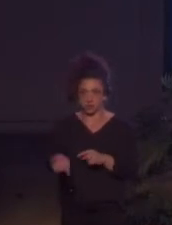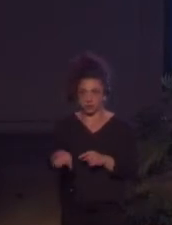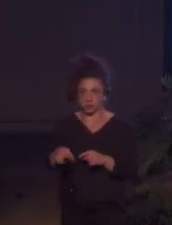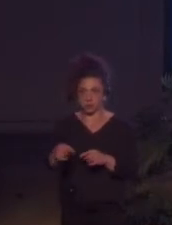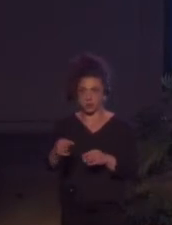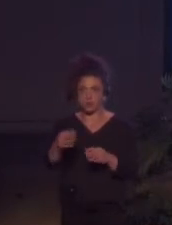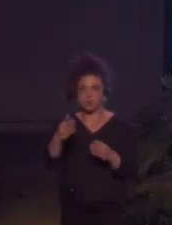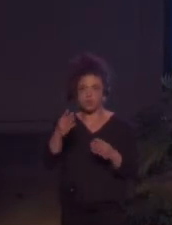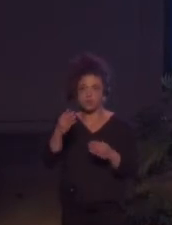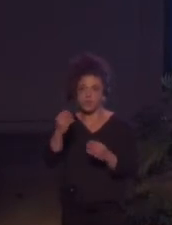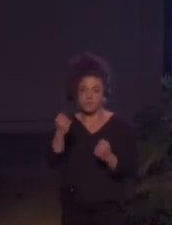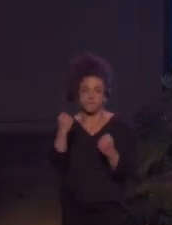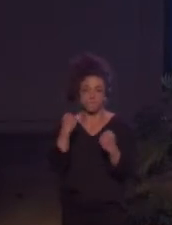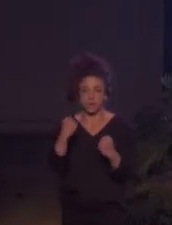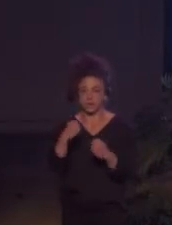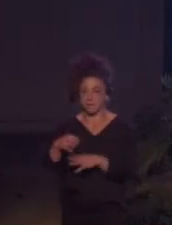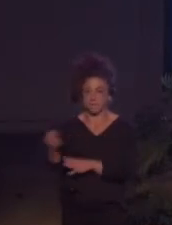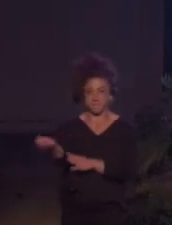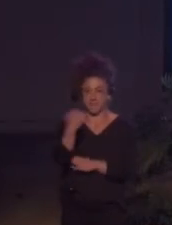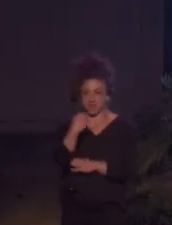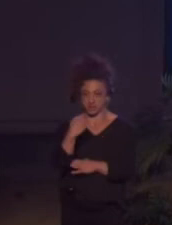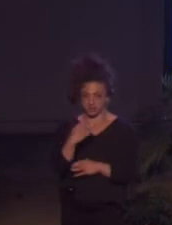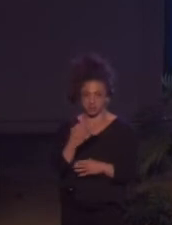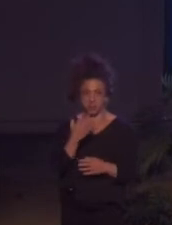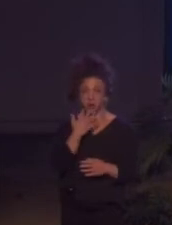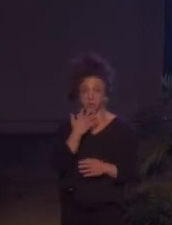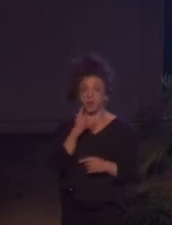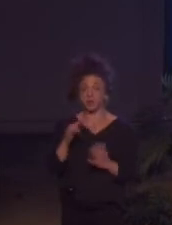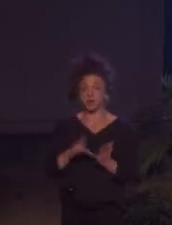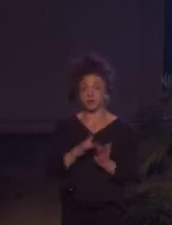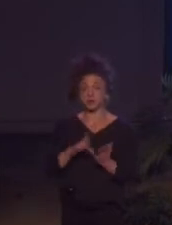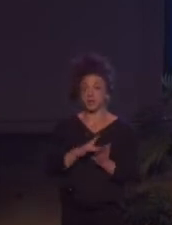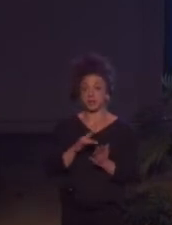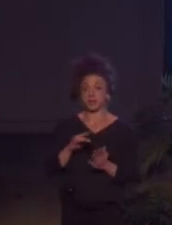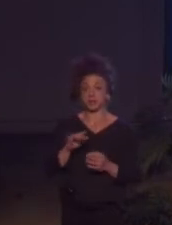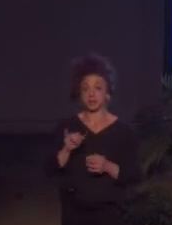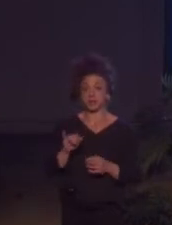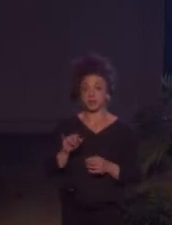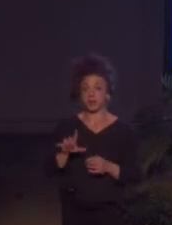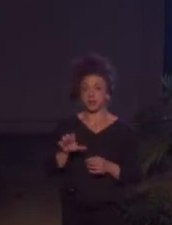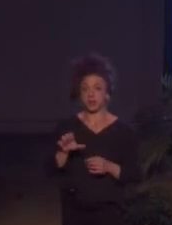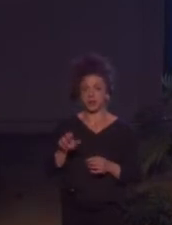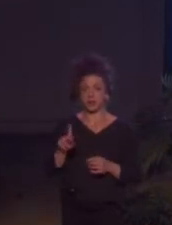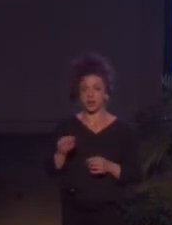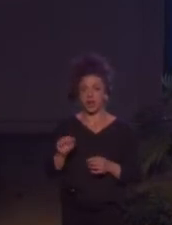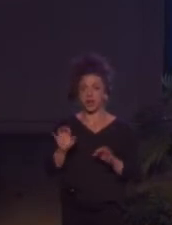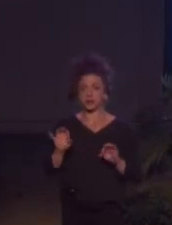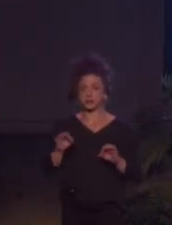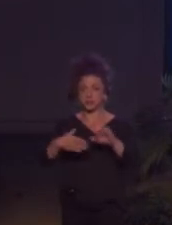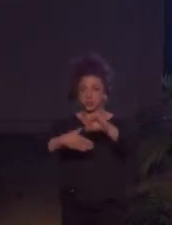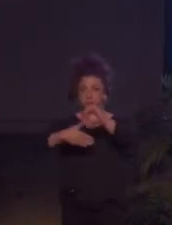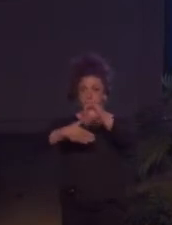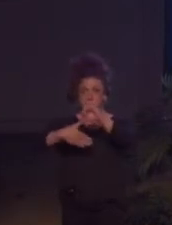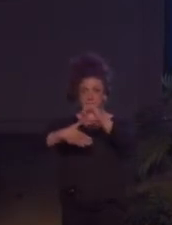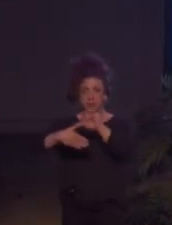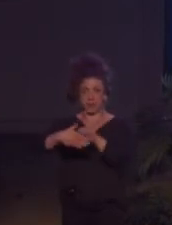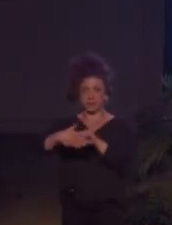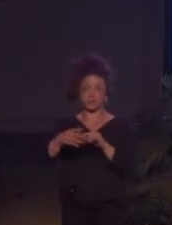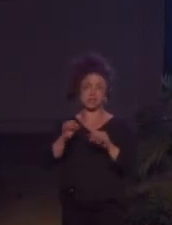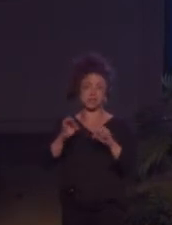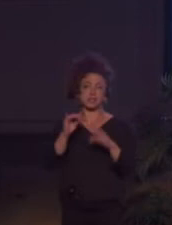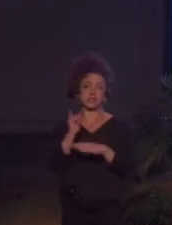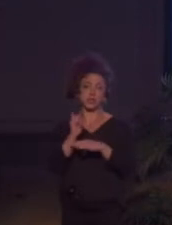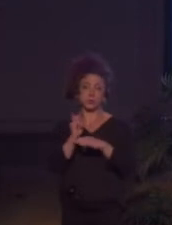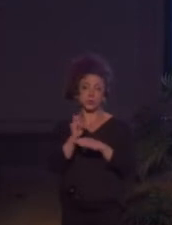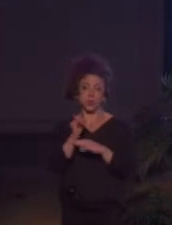vueltas y para eso, por ejemplo, tenéis la revista ILECA, que es el Instituto Latinoamericano de Estudios Críticos Animales,